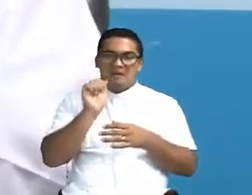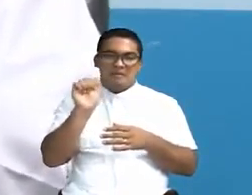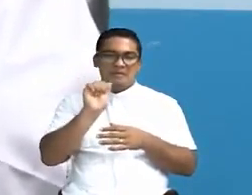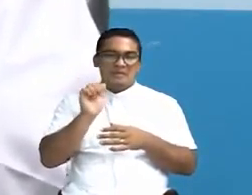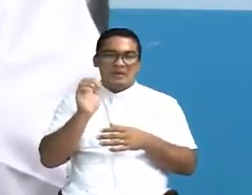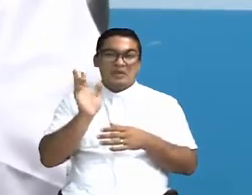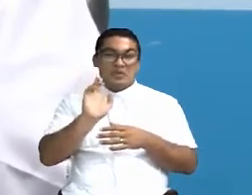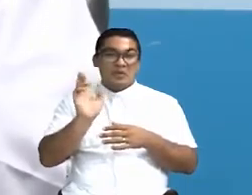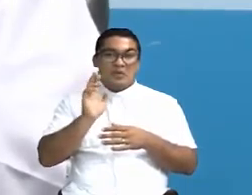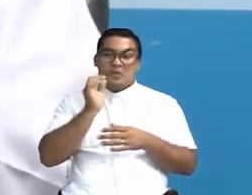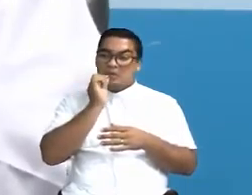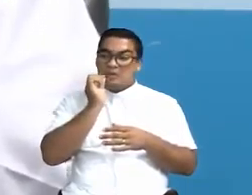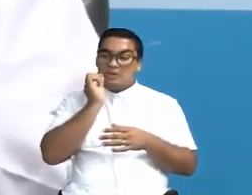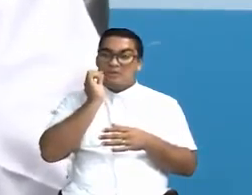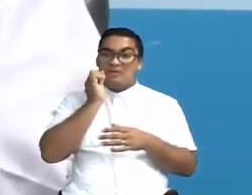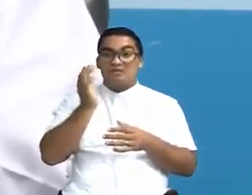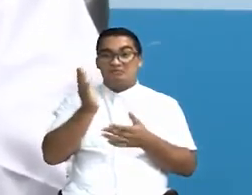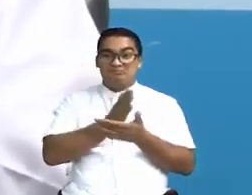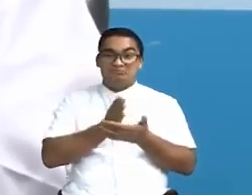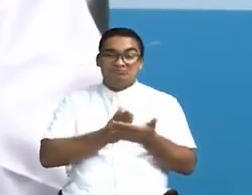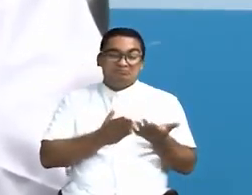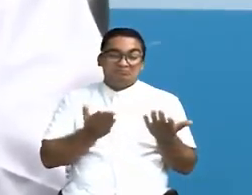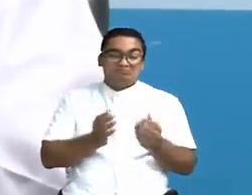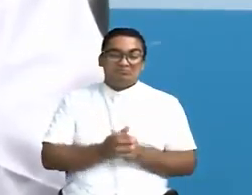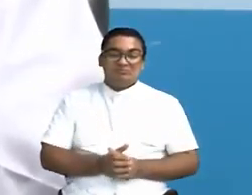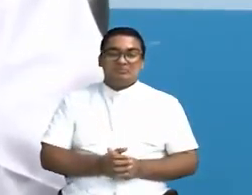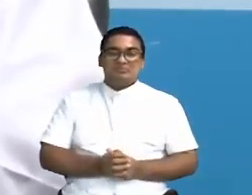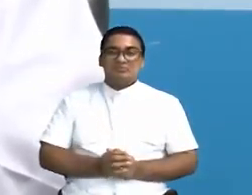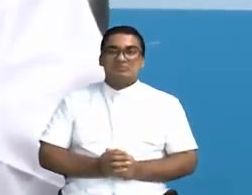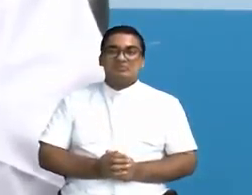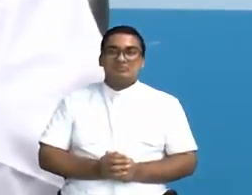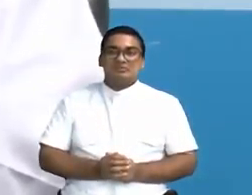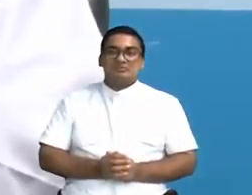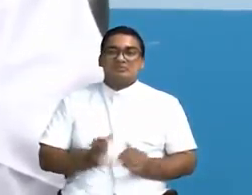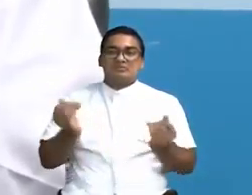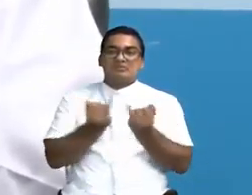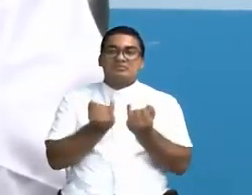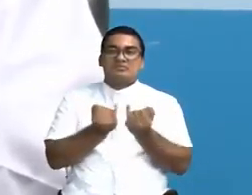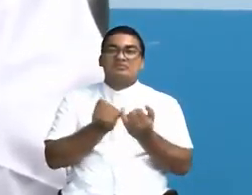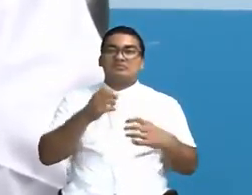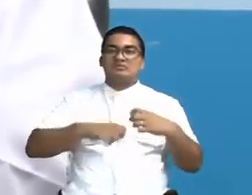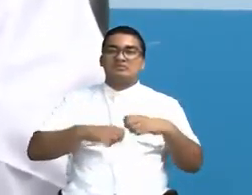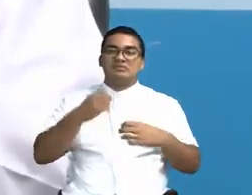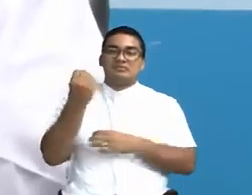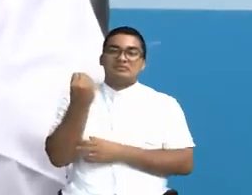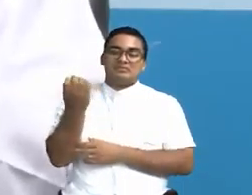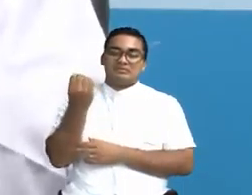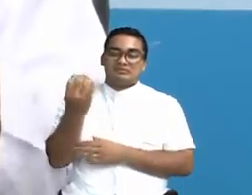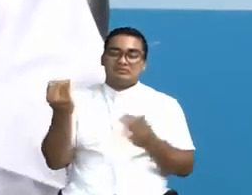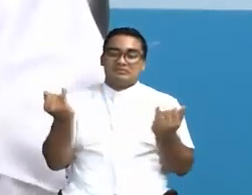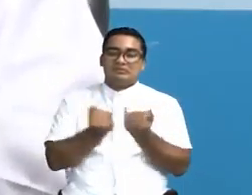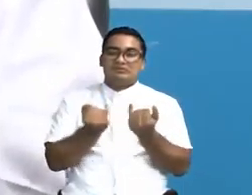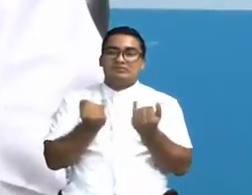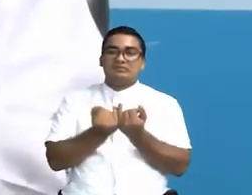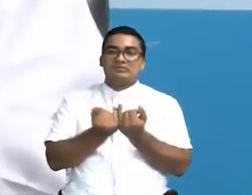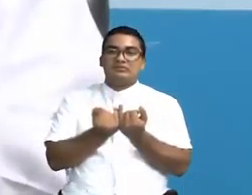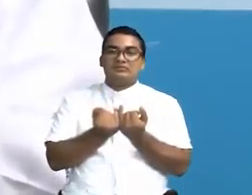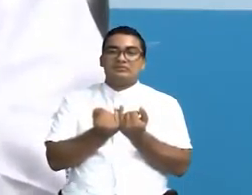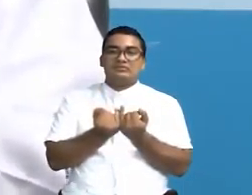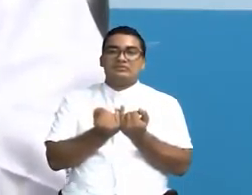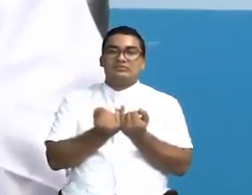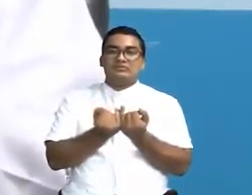amarillos, eso va a ir en dependencia del tipo de infección. Y lógicamente pues eso les provoca dolor, y más aún cuando